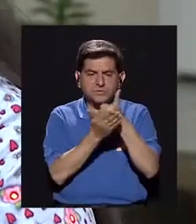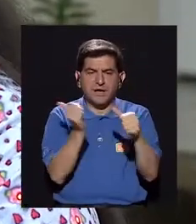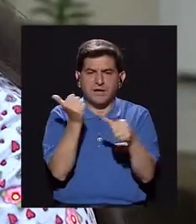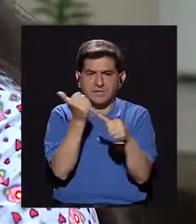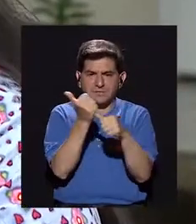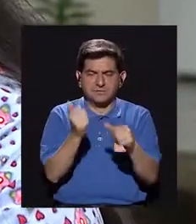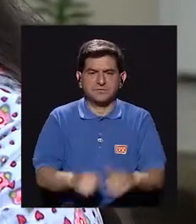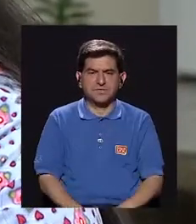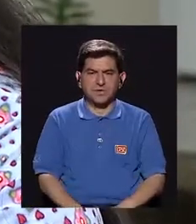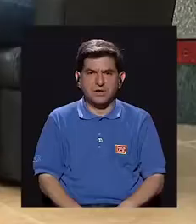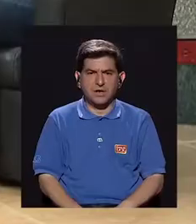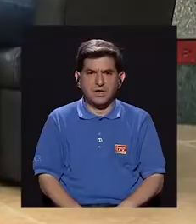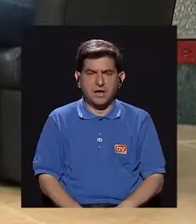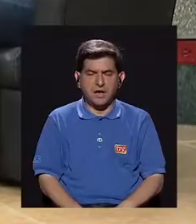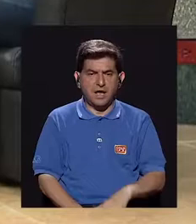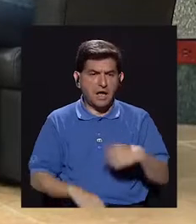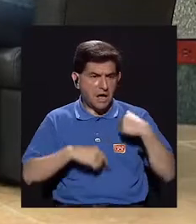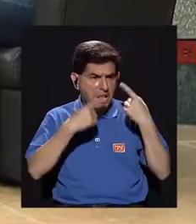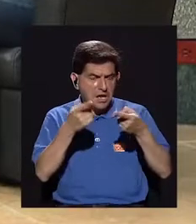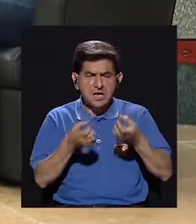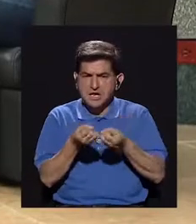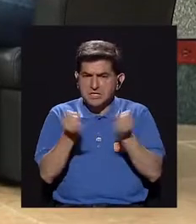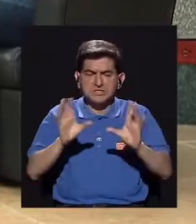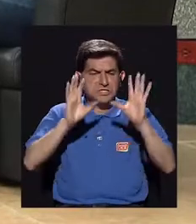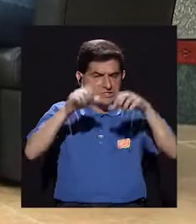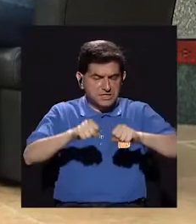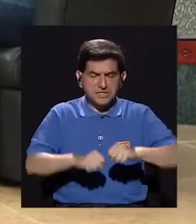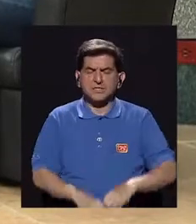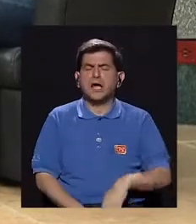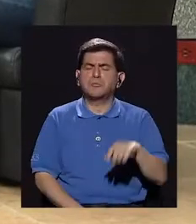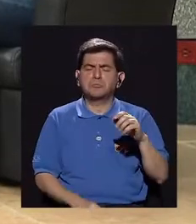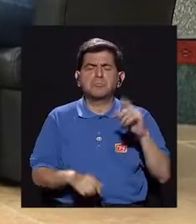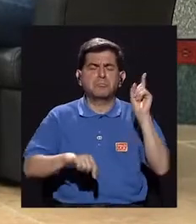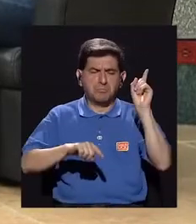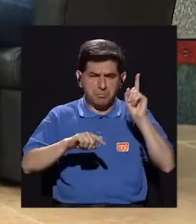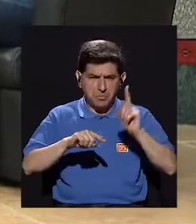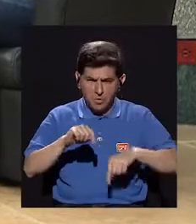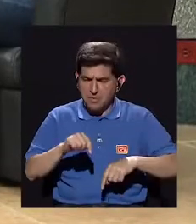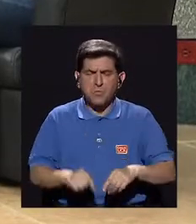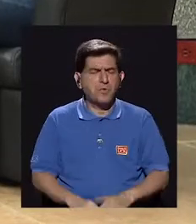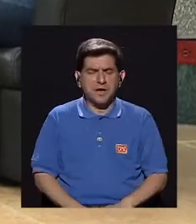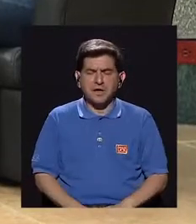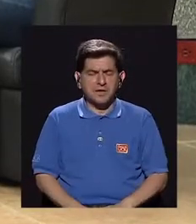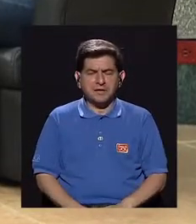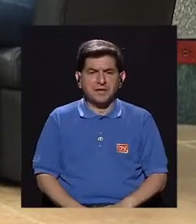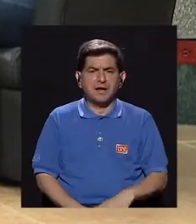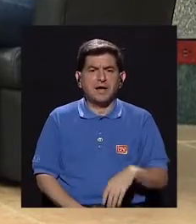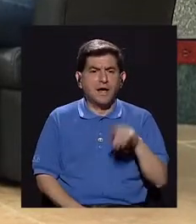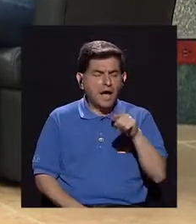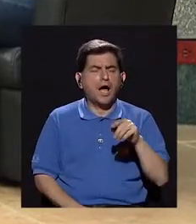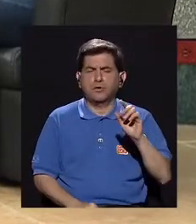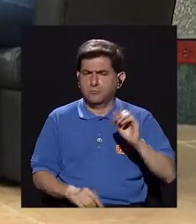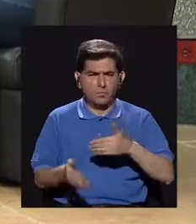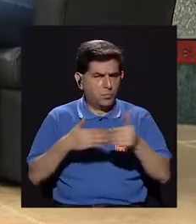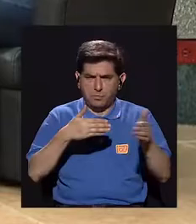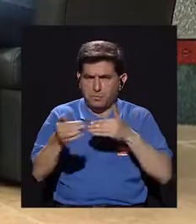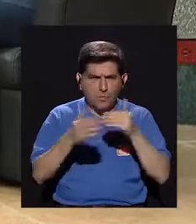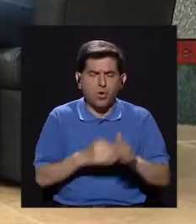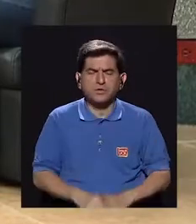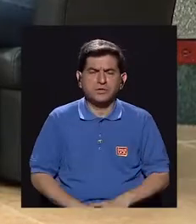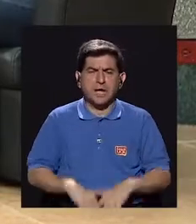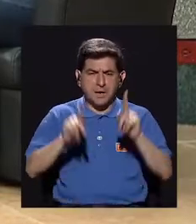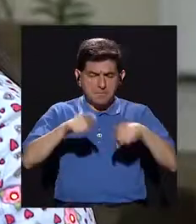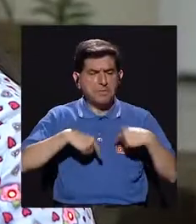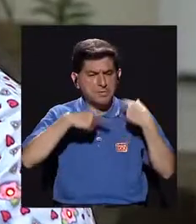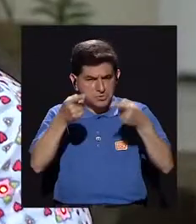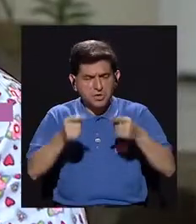y asesoría. Uno nada más llega, no hay que sacar cita, uno puede llegar. No hay que sacar cita, uh-huh. Se llega en cualquier momento, se van atendiendo conforme van